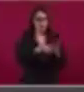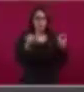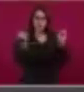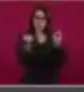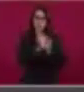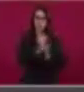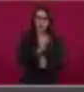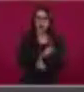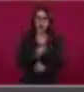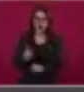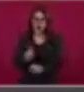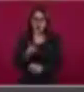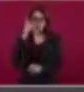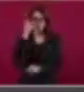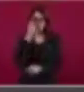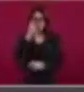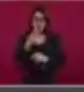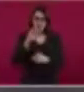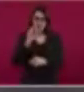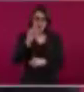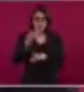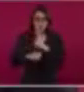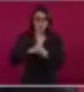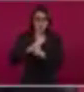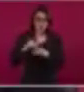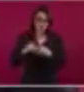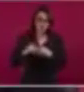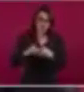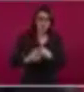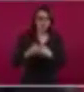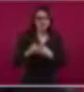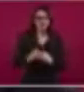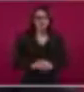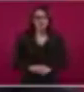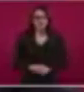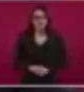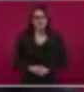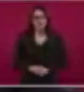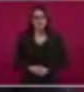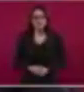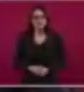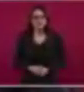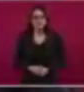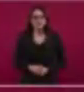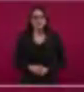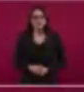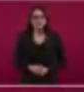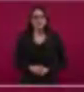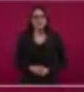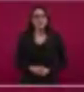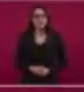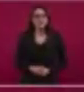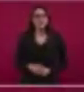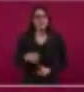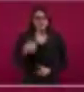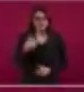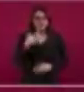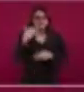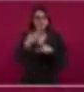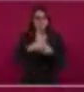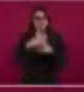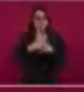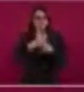partir de los 65 años, en el caso específico. Yo voy a ir por allá,